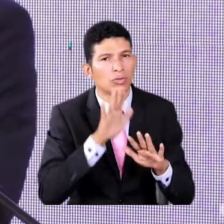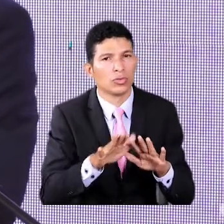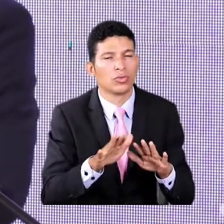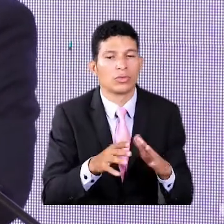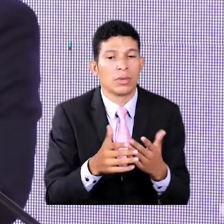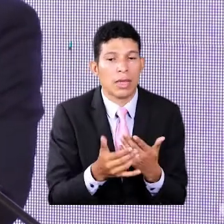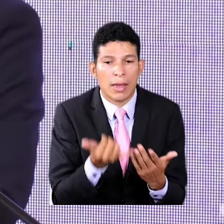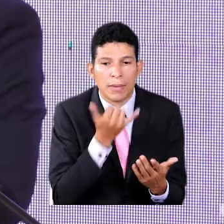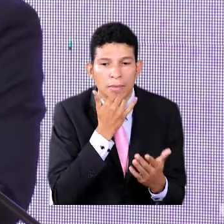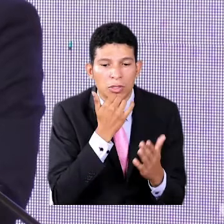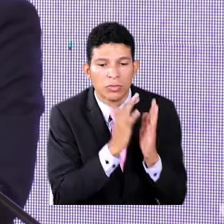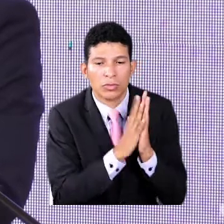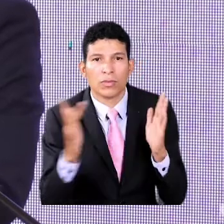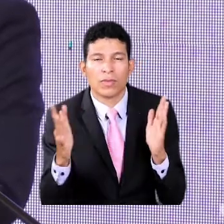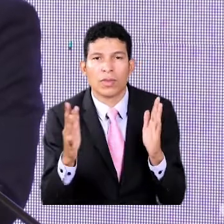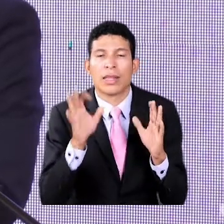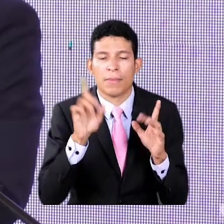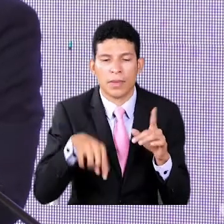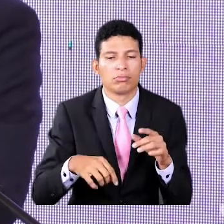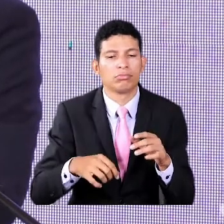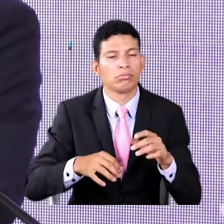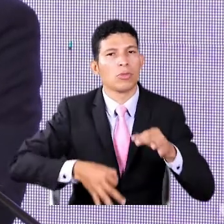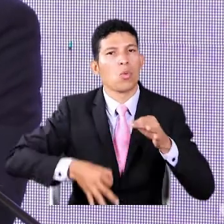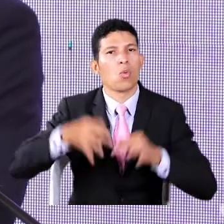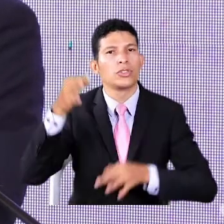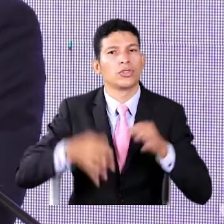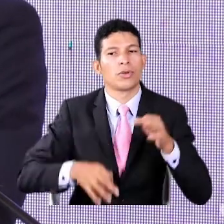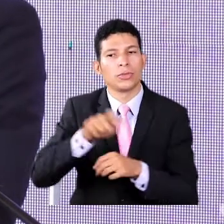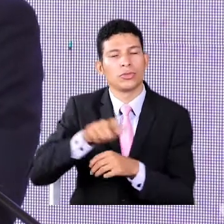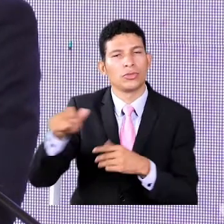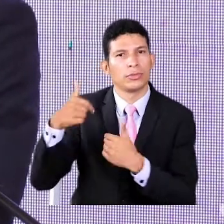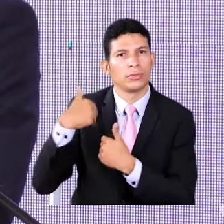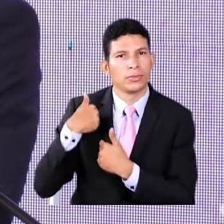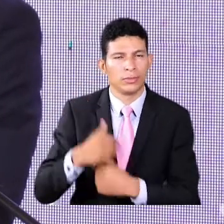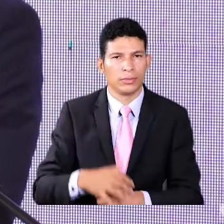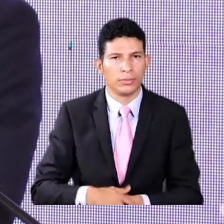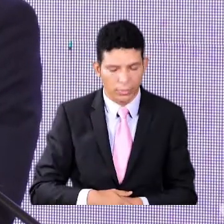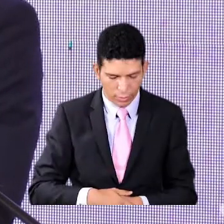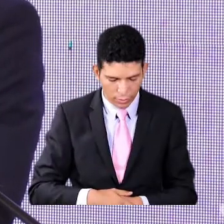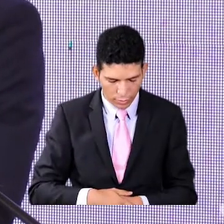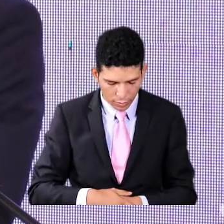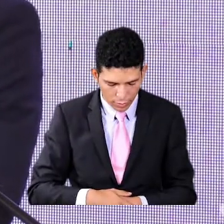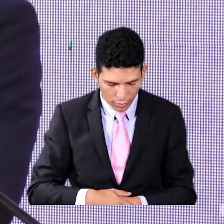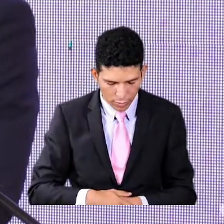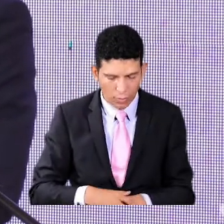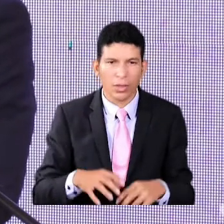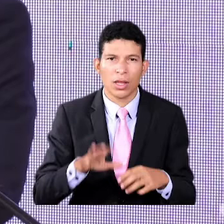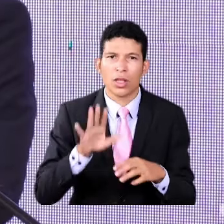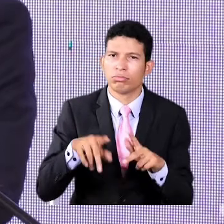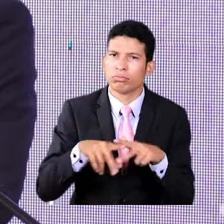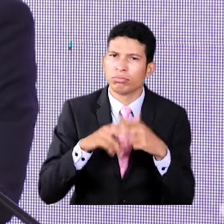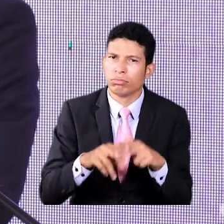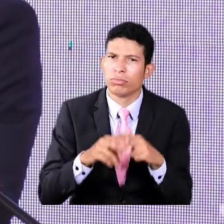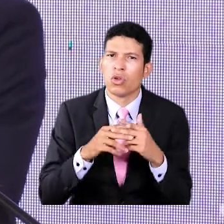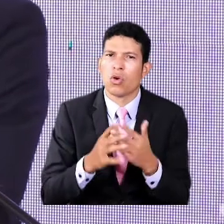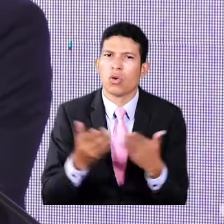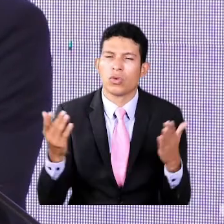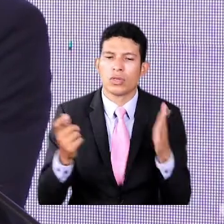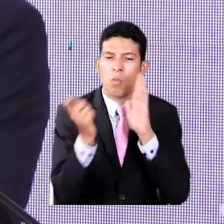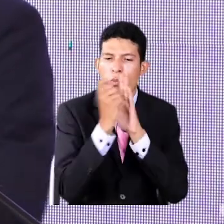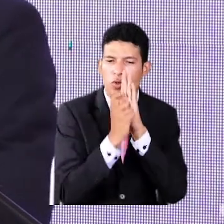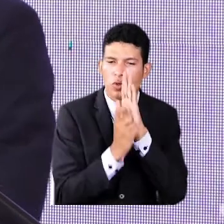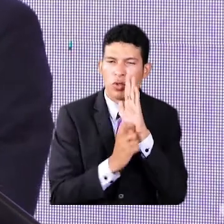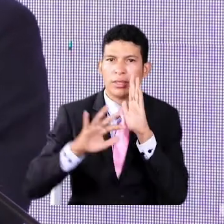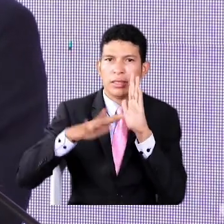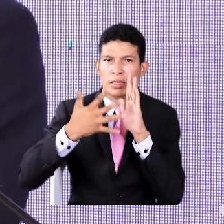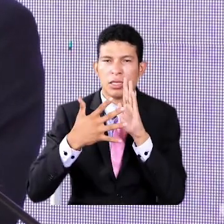y el juzgamiento de los responsables los mecanismos que se adoptaron en el marco del punto 5 el acuerdo de paz